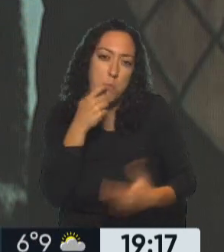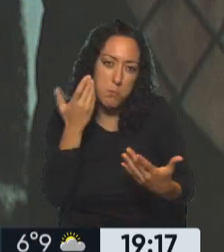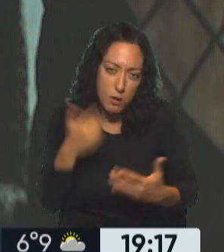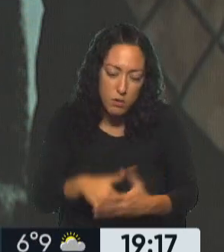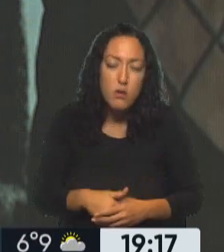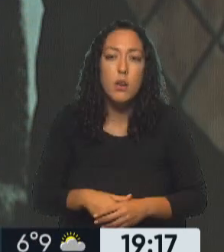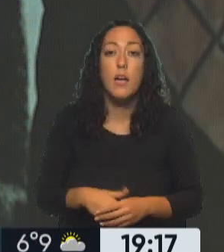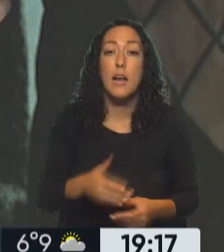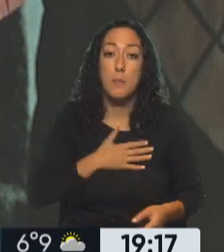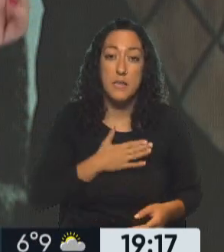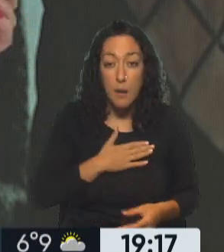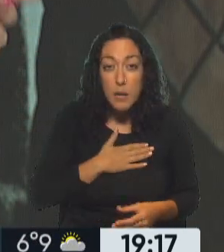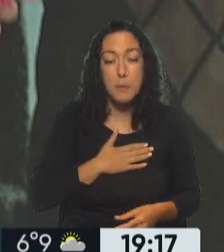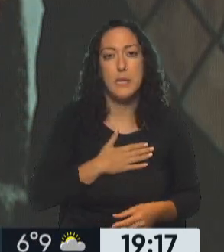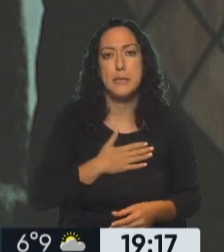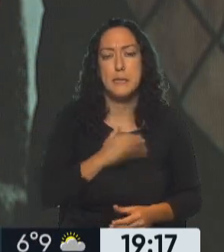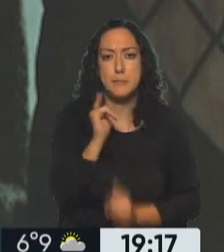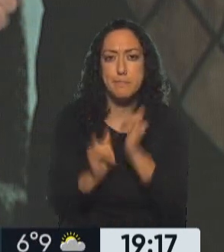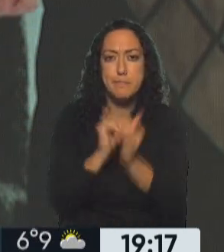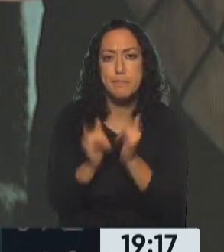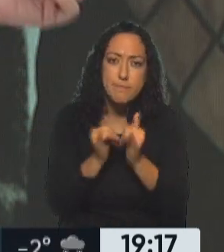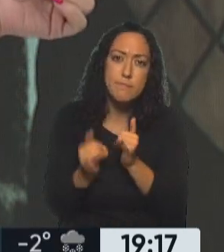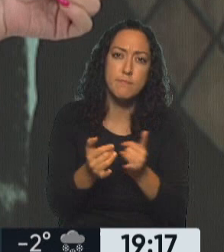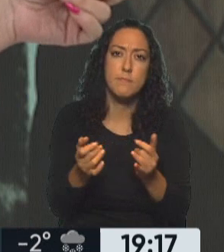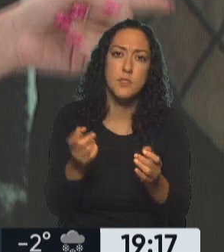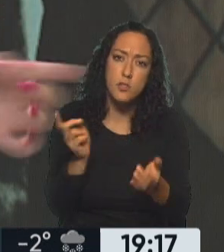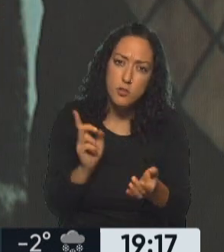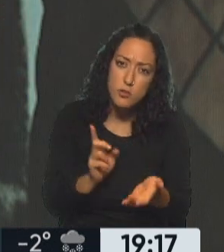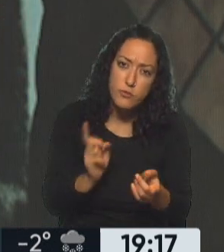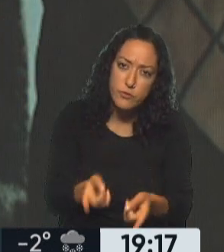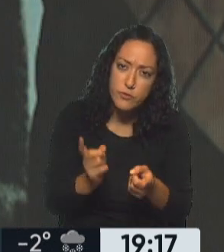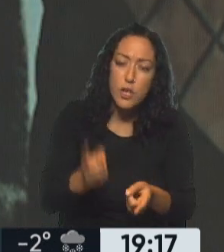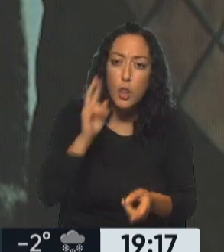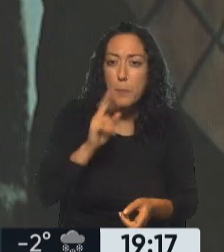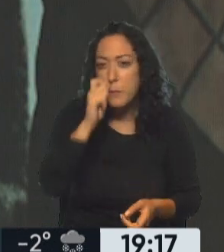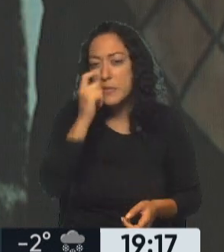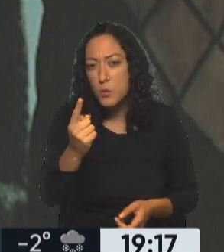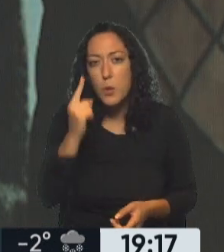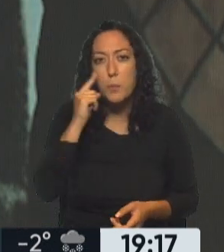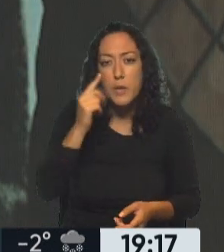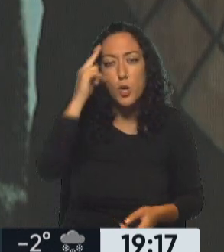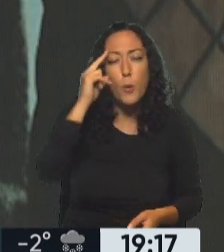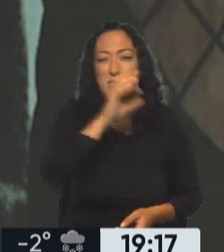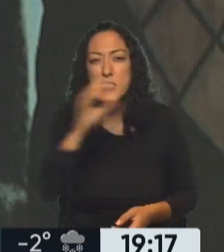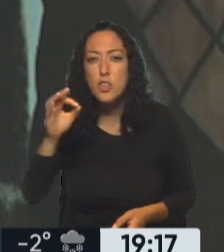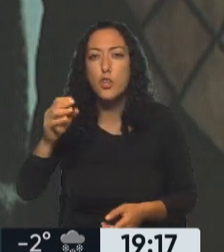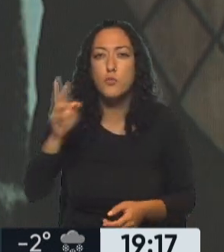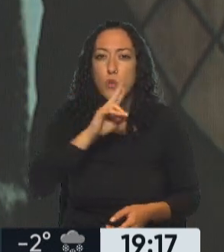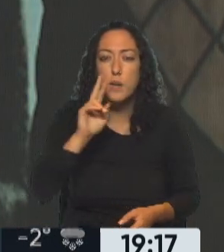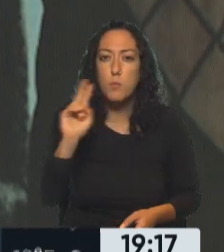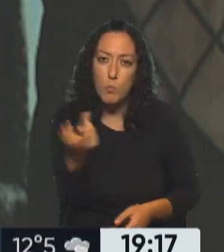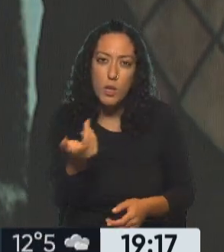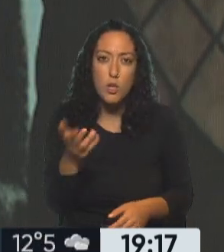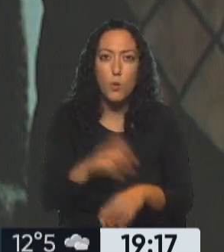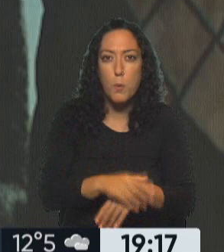lamentablemente seguimos comunicando. En el caso de Brasil, acá hace referencia, en el 2021, 1.900 femicidios al año. Datos